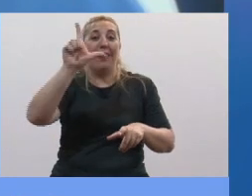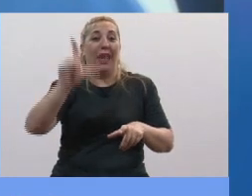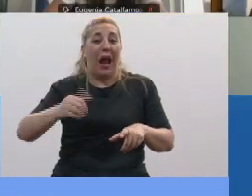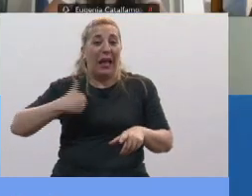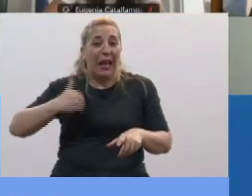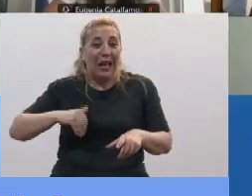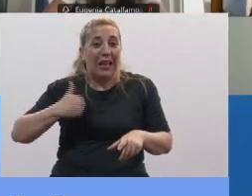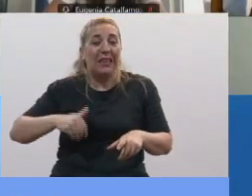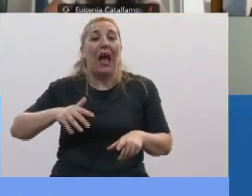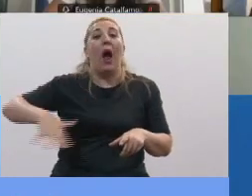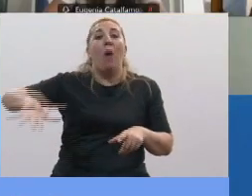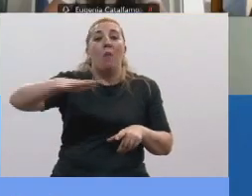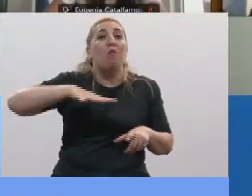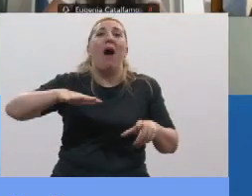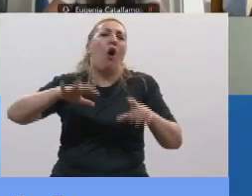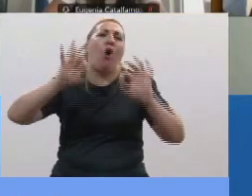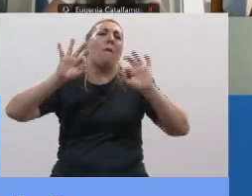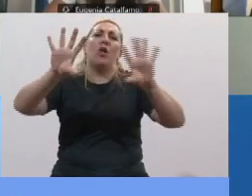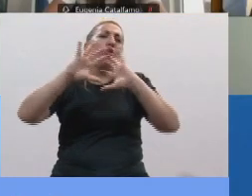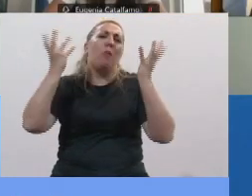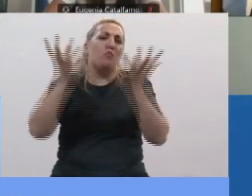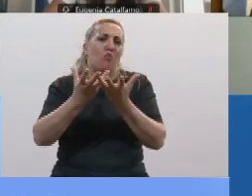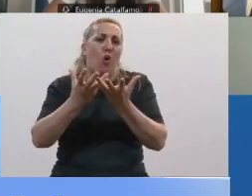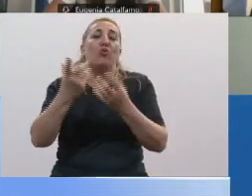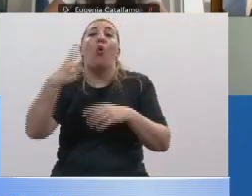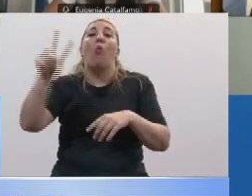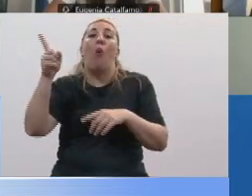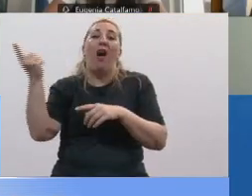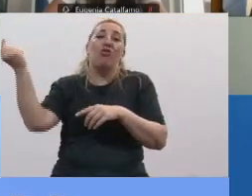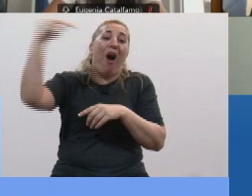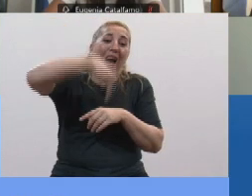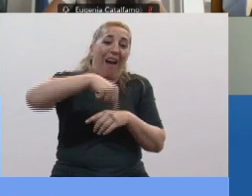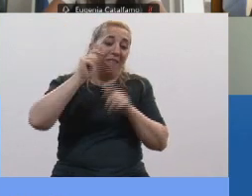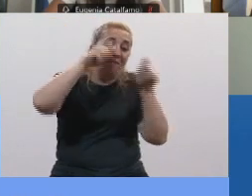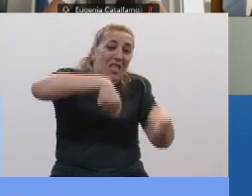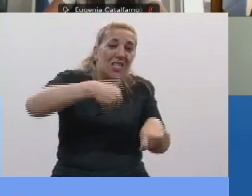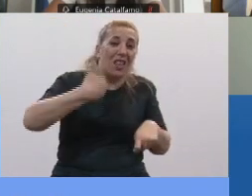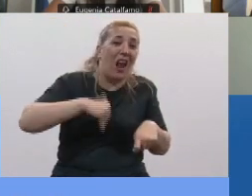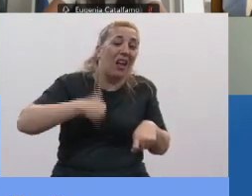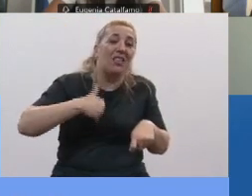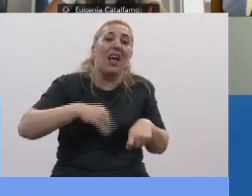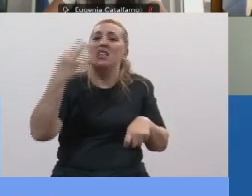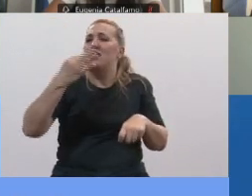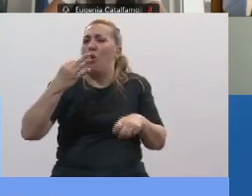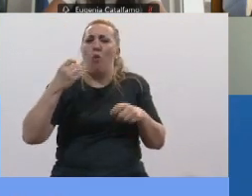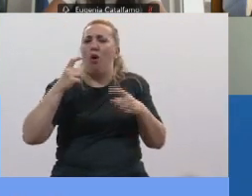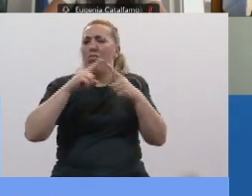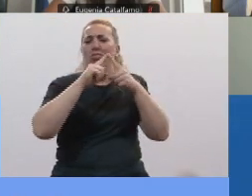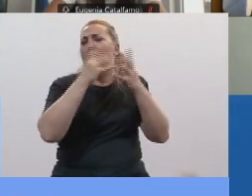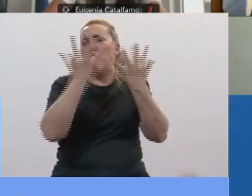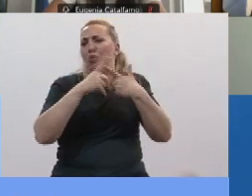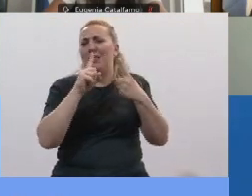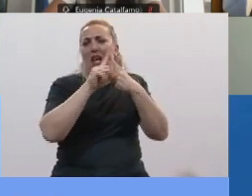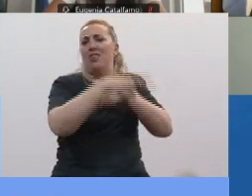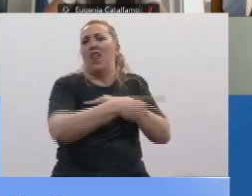República Argentina y el pueblo del mundo, cuando visite a la Argentina, va a visitar la tumba donde